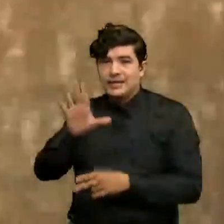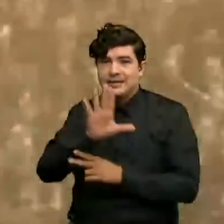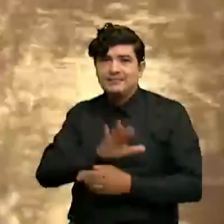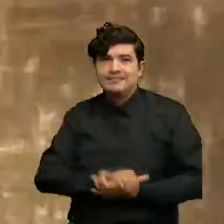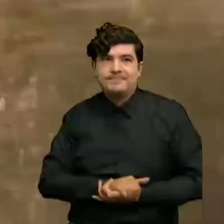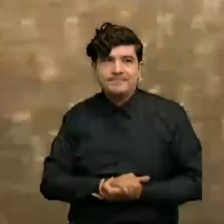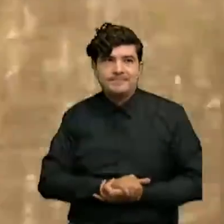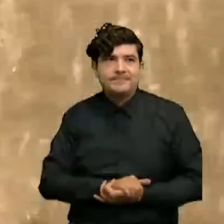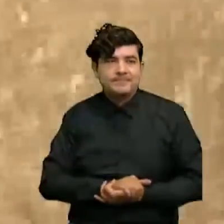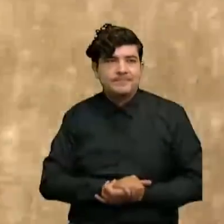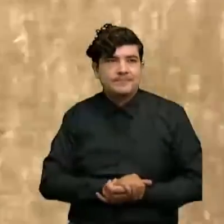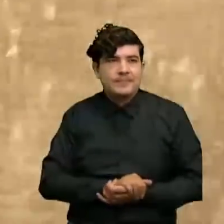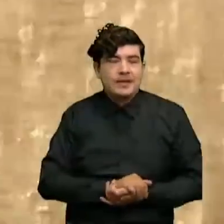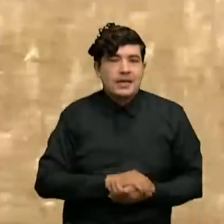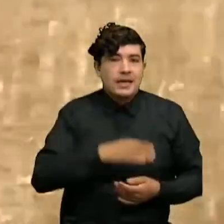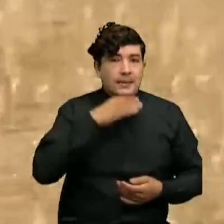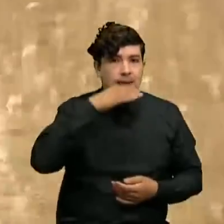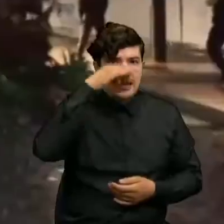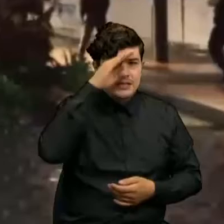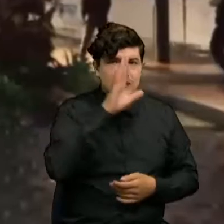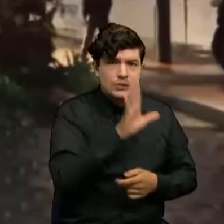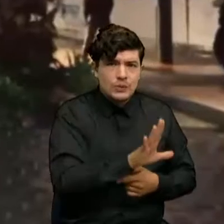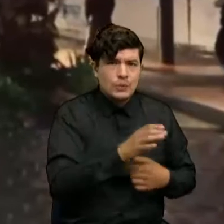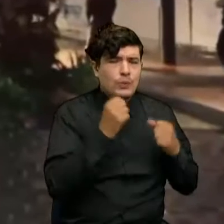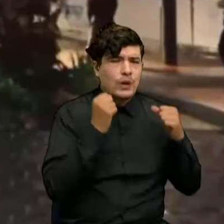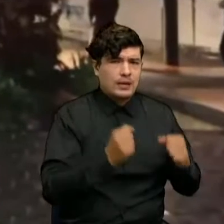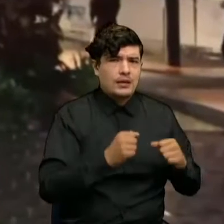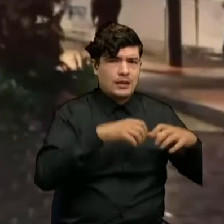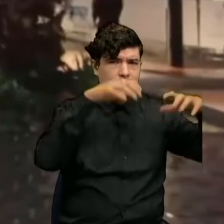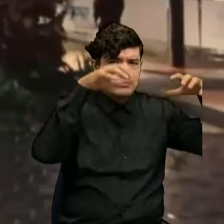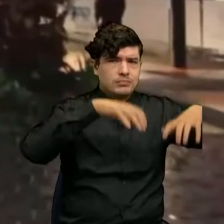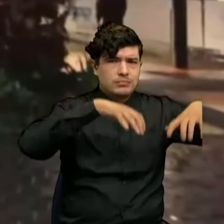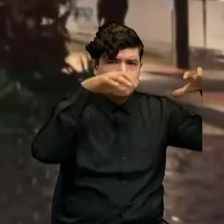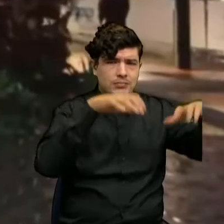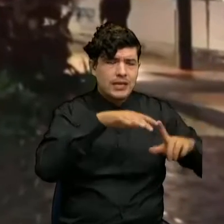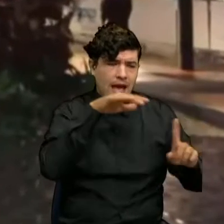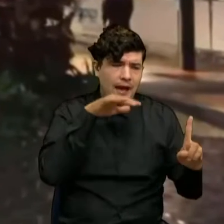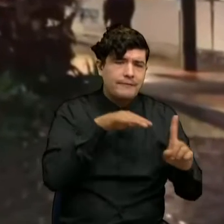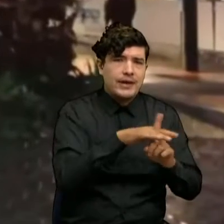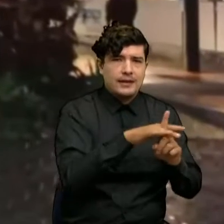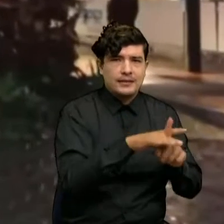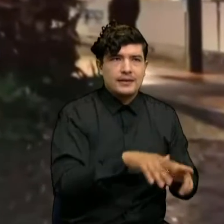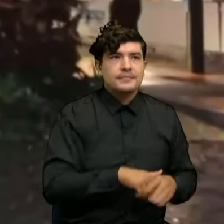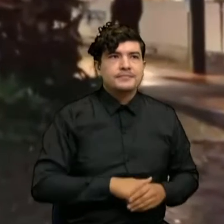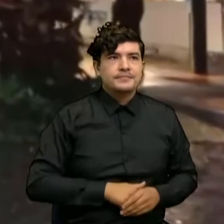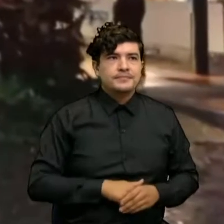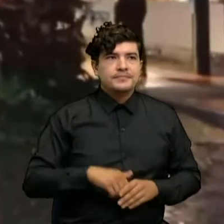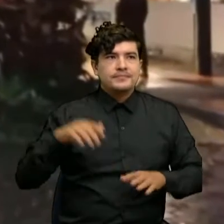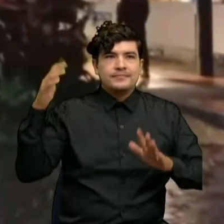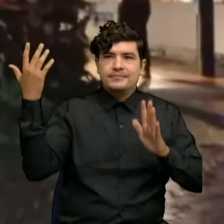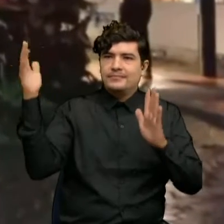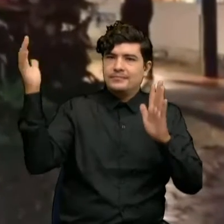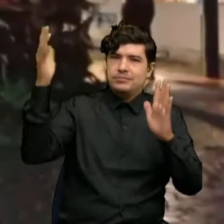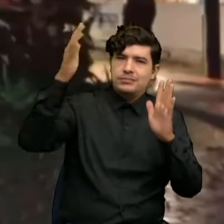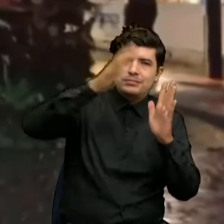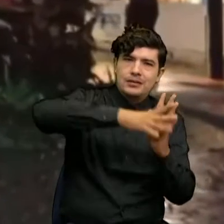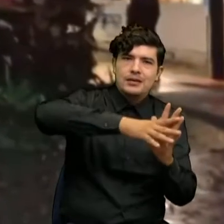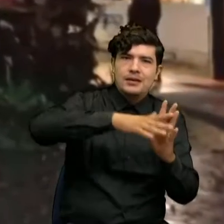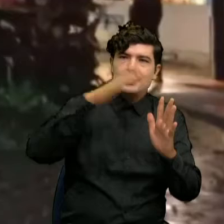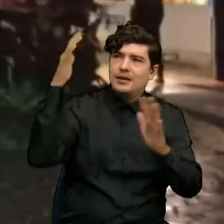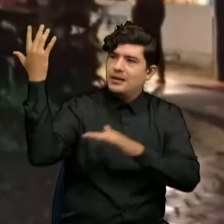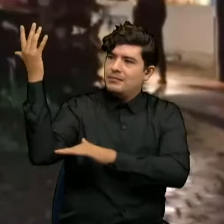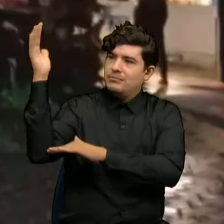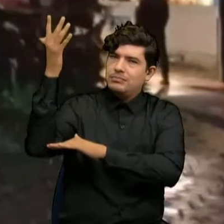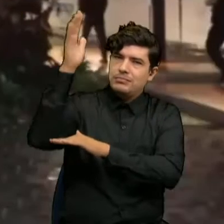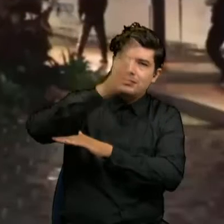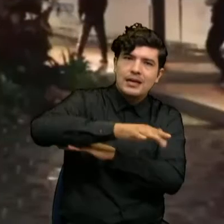generaron varias emergencias en medellín entre ellas la caída de un árbol justo sobre una de las carpas habilitadas para la aplicación masiva de vacunas contra